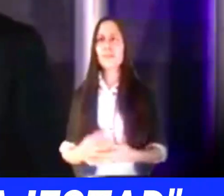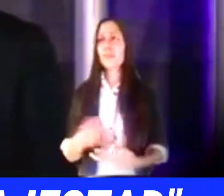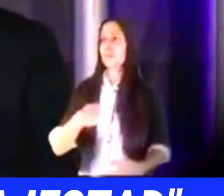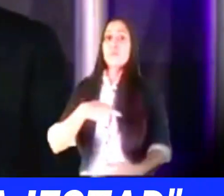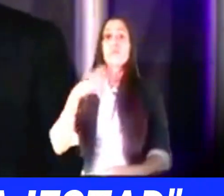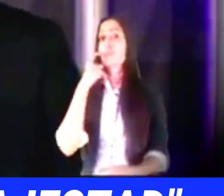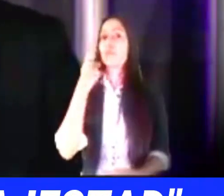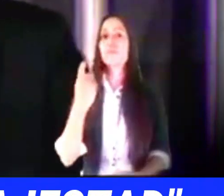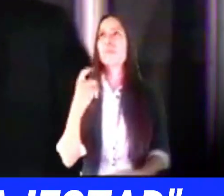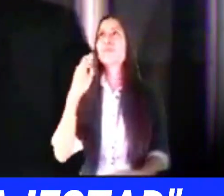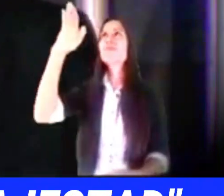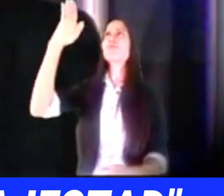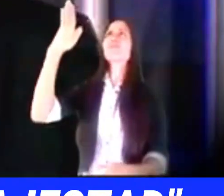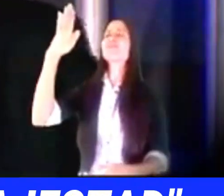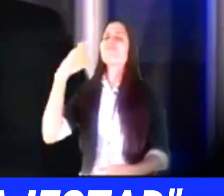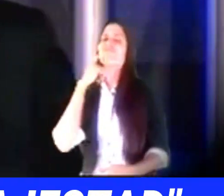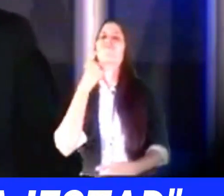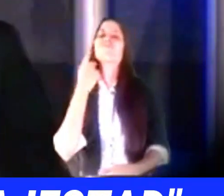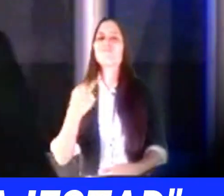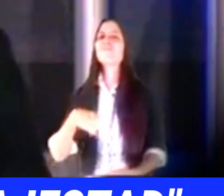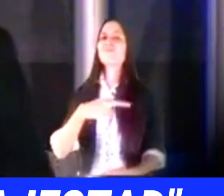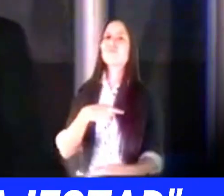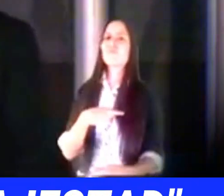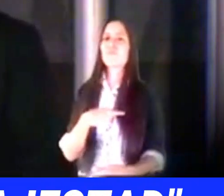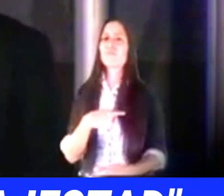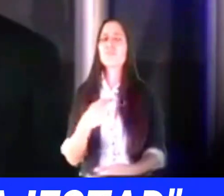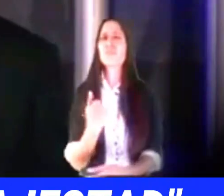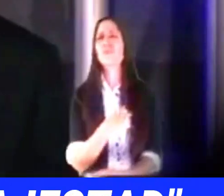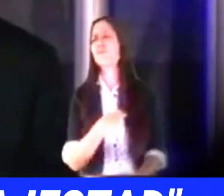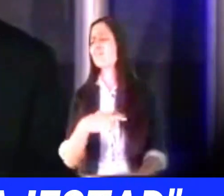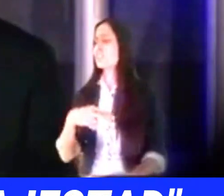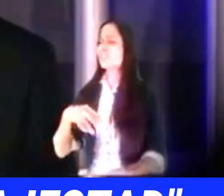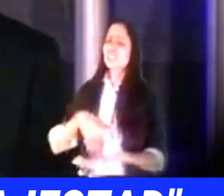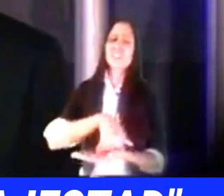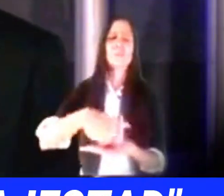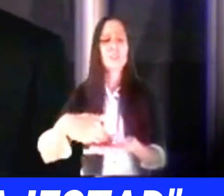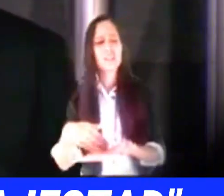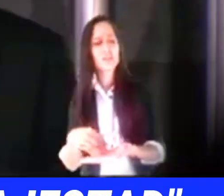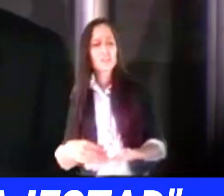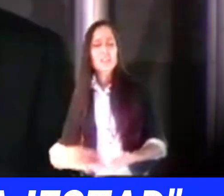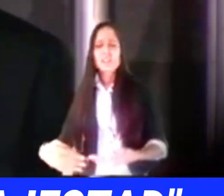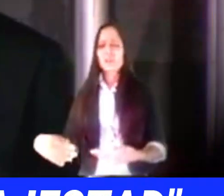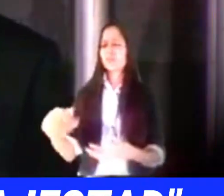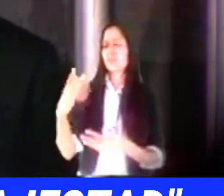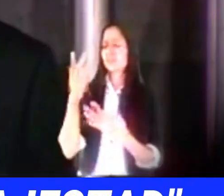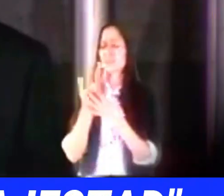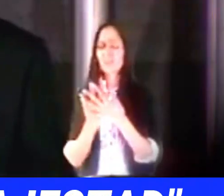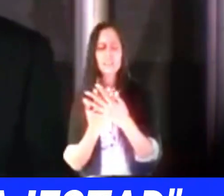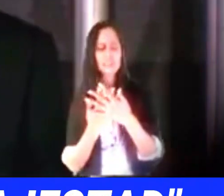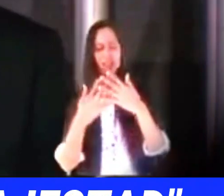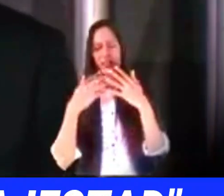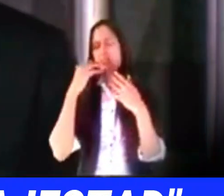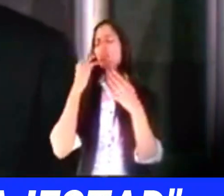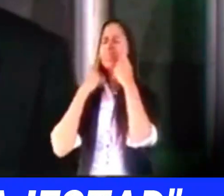llegó. Estábamos postrados por la vida, pero el Señor se glorificó y nos ha dado